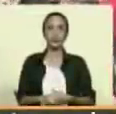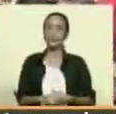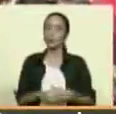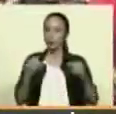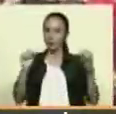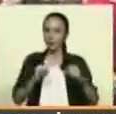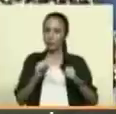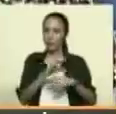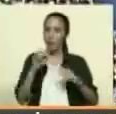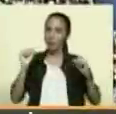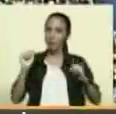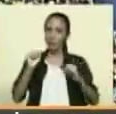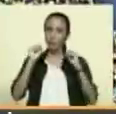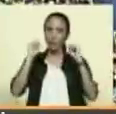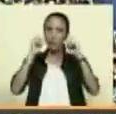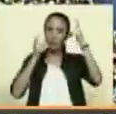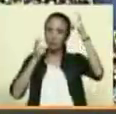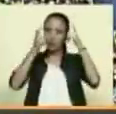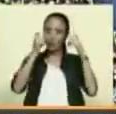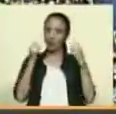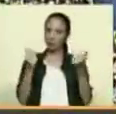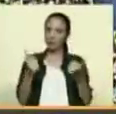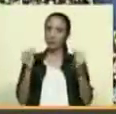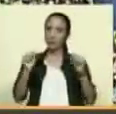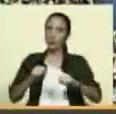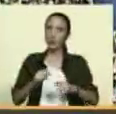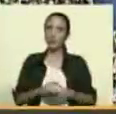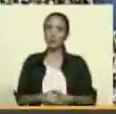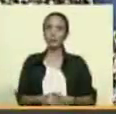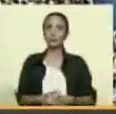Vive, sí. Él lo dijo.